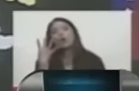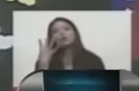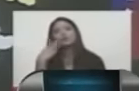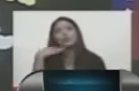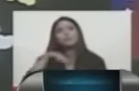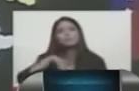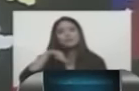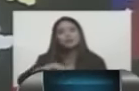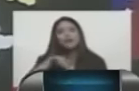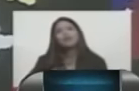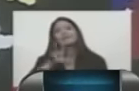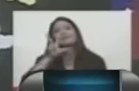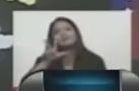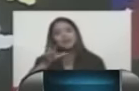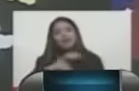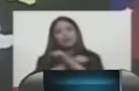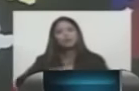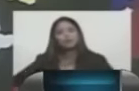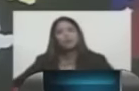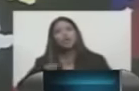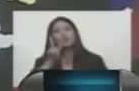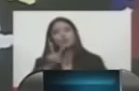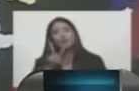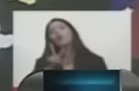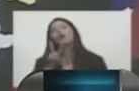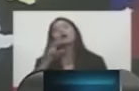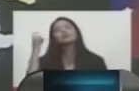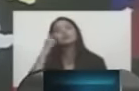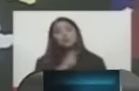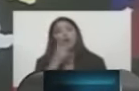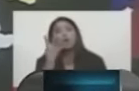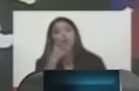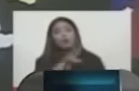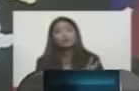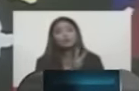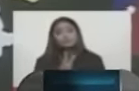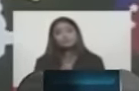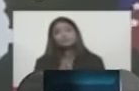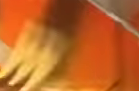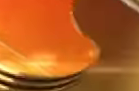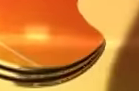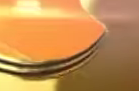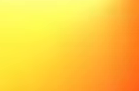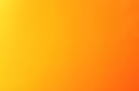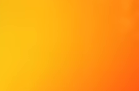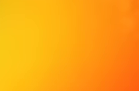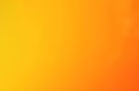Portuguesa, 3 en Sucre, 2 en Táchira, 4 en Vargas, 6 en Zulia.